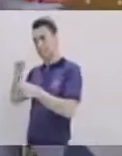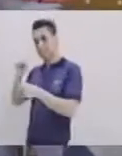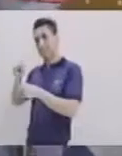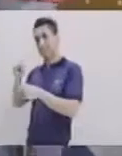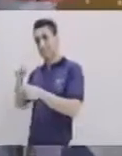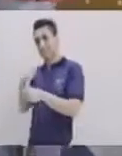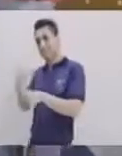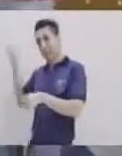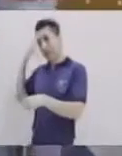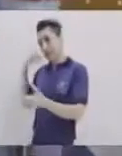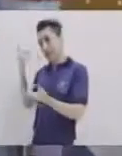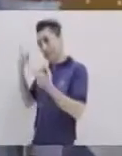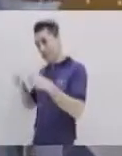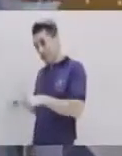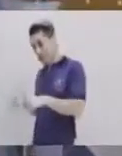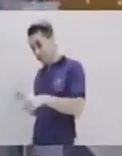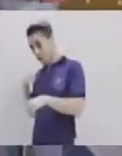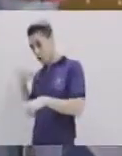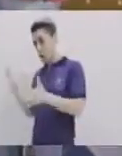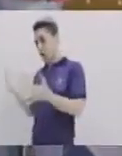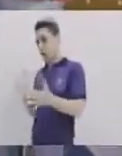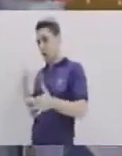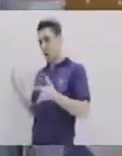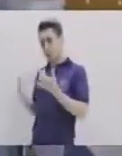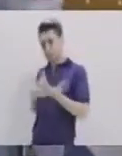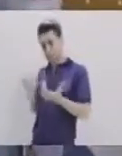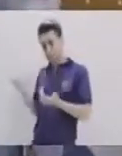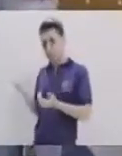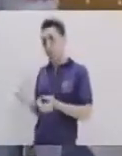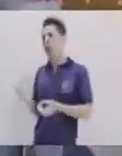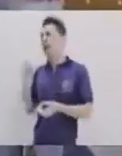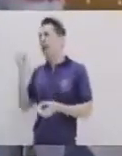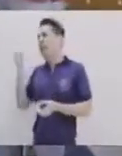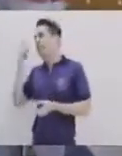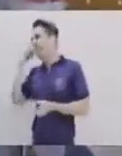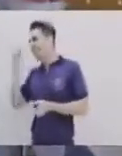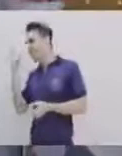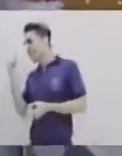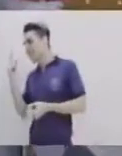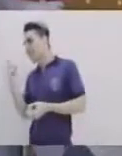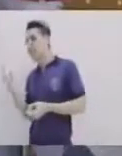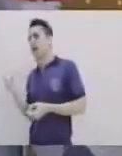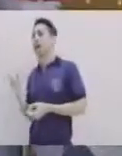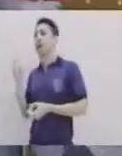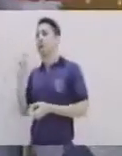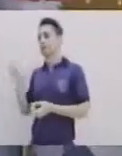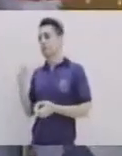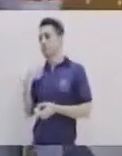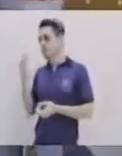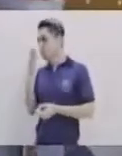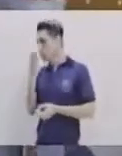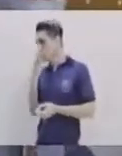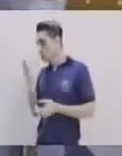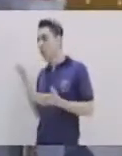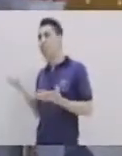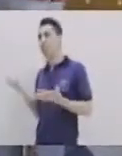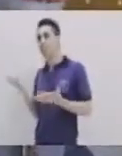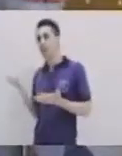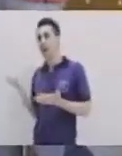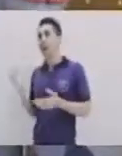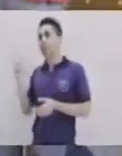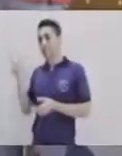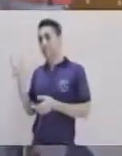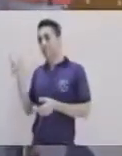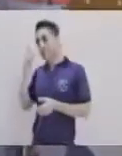ese momento, qué pasó en ese momento, cómo me sentí en ese momento, qué entendí en ese momento donde yo estaba estudiando, ¿verdad? Entonces,